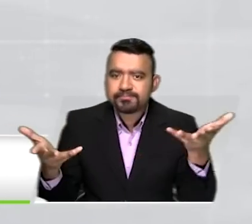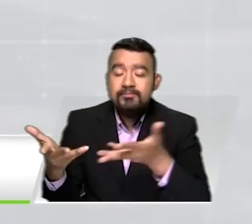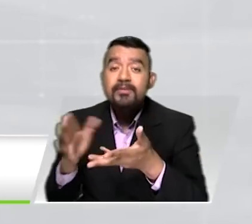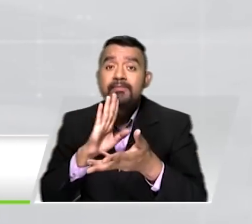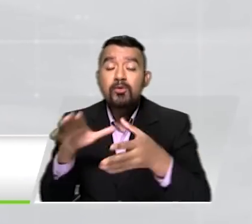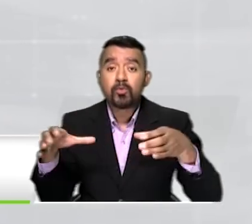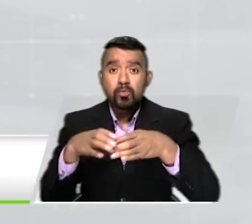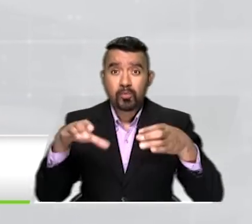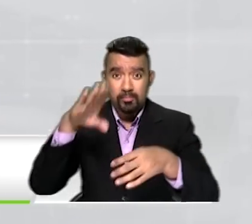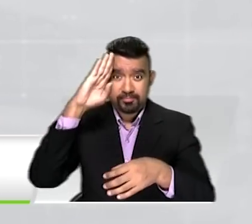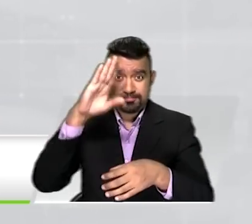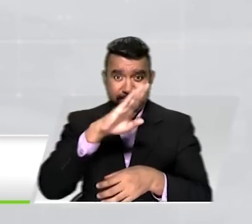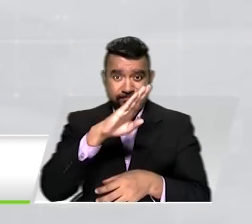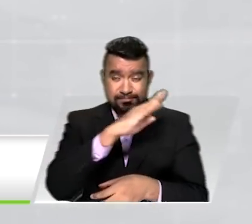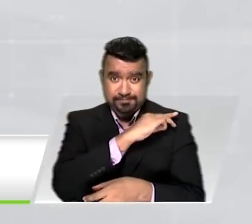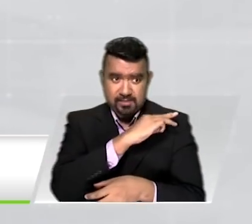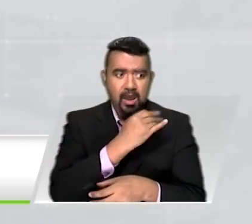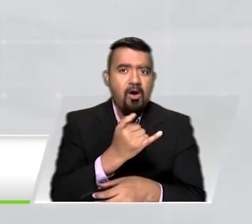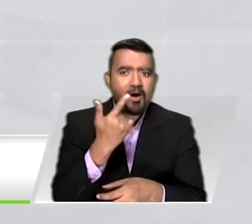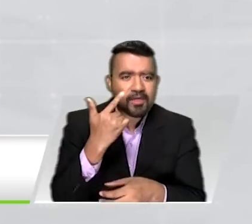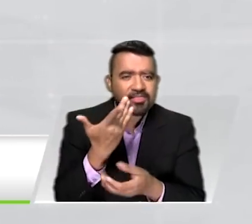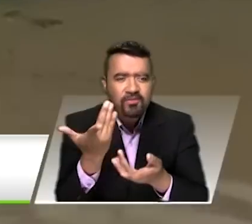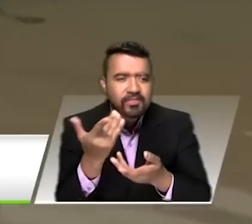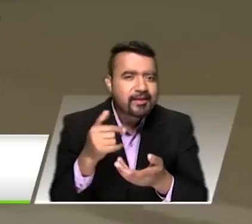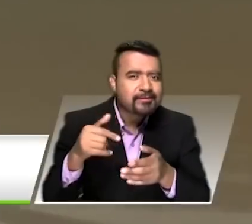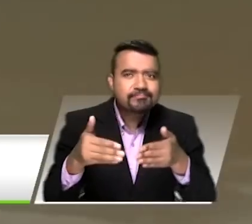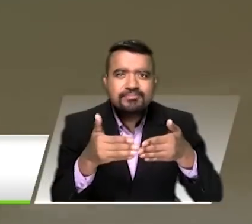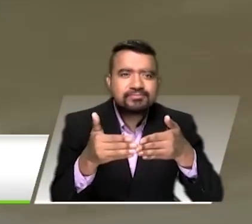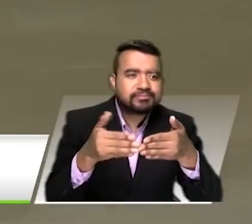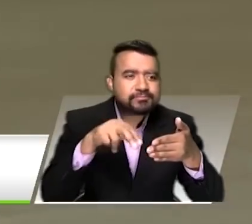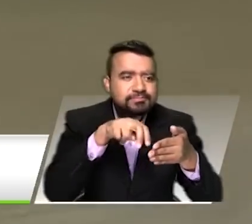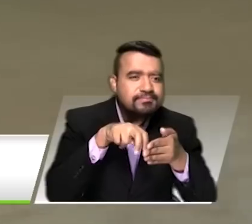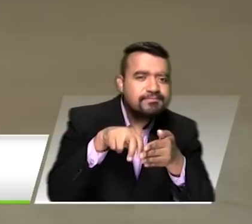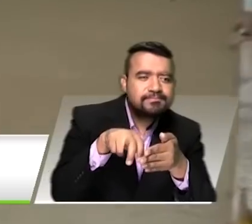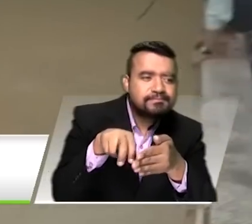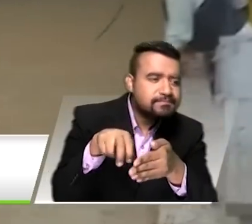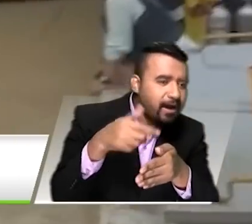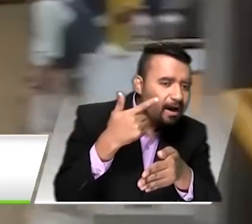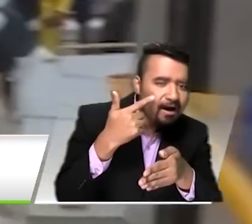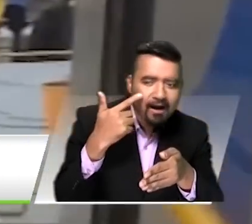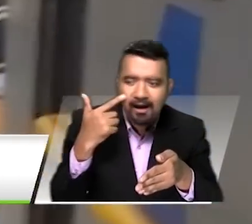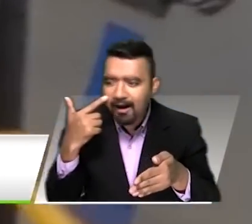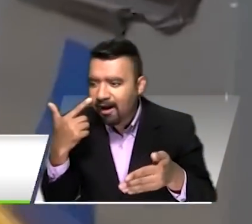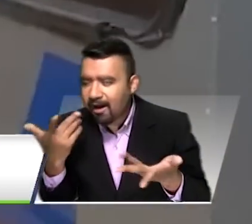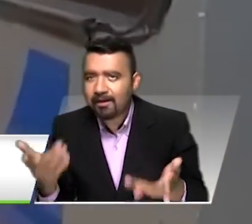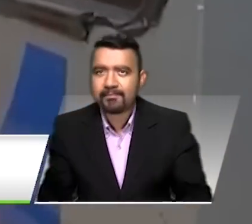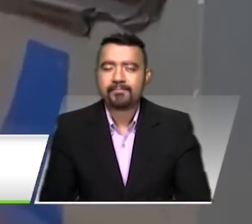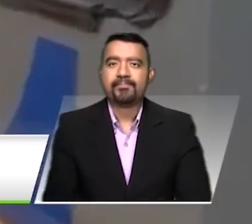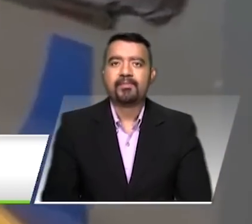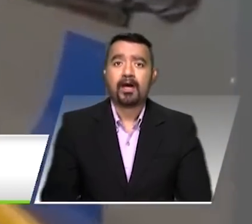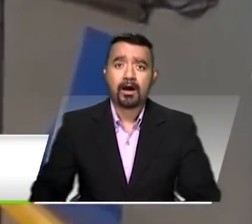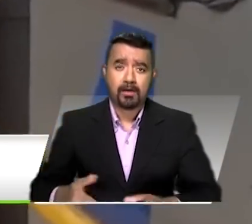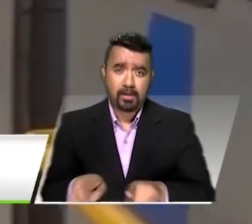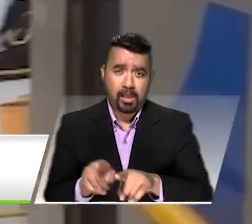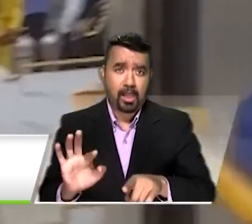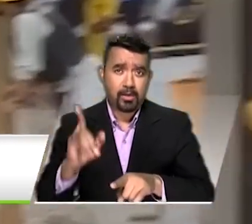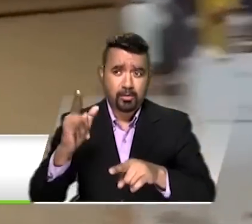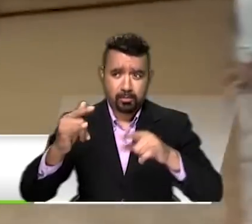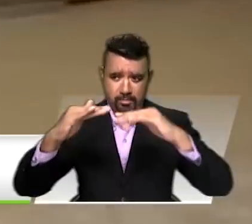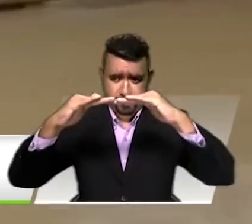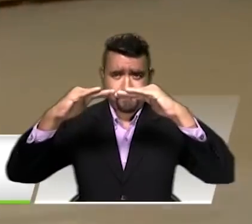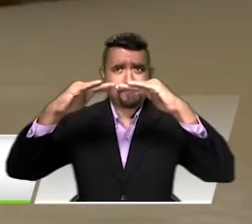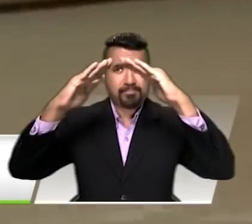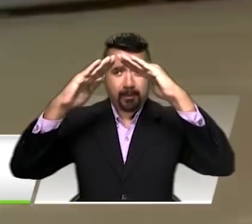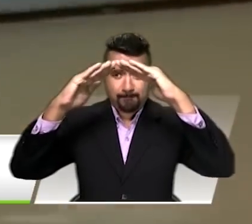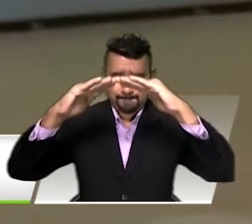Nacional, avanzan en las labores de búsqueda de los desaparecidos. En el momento se investigan las causas que llevaron al naufragio de